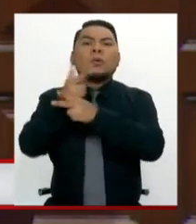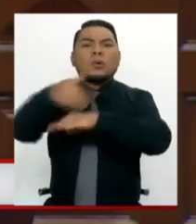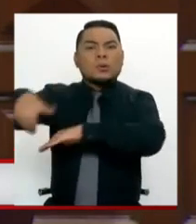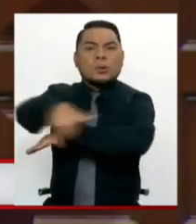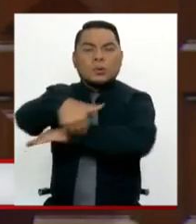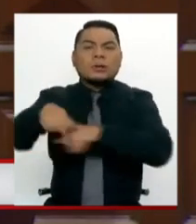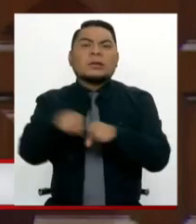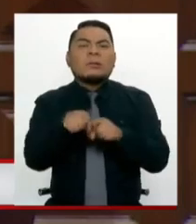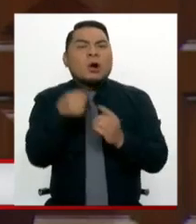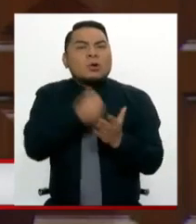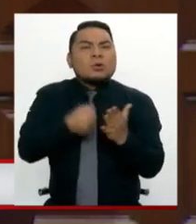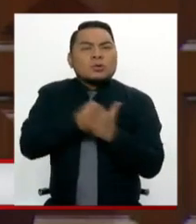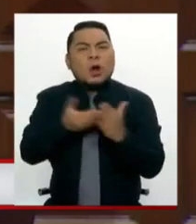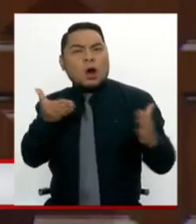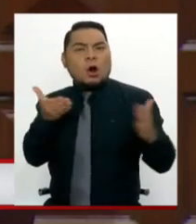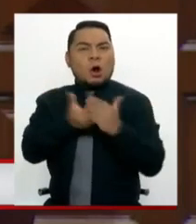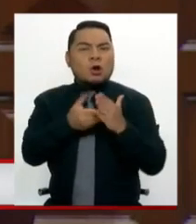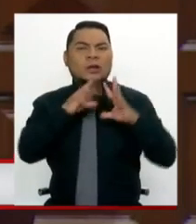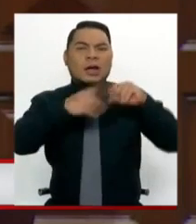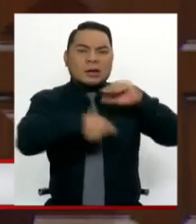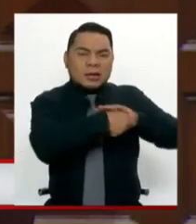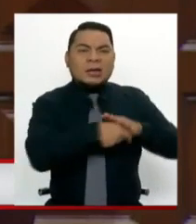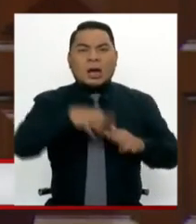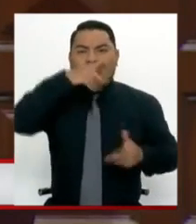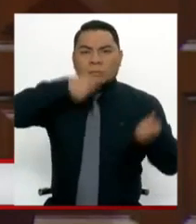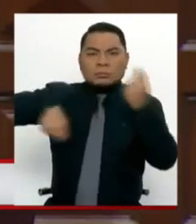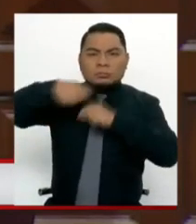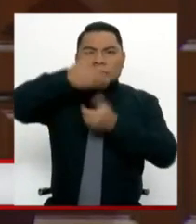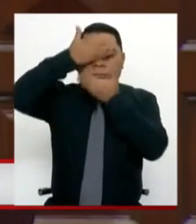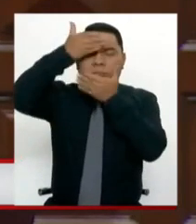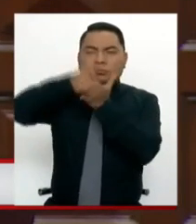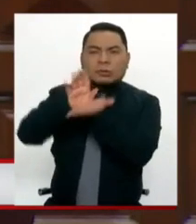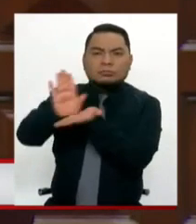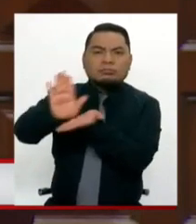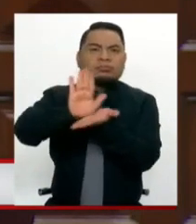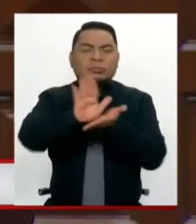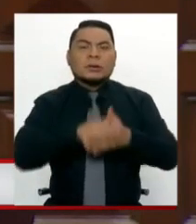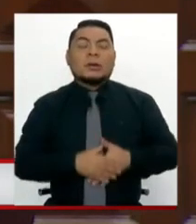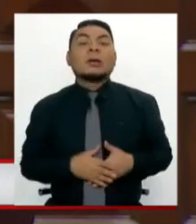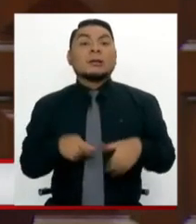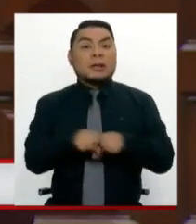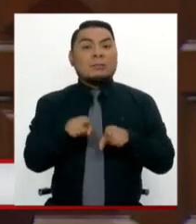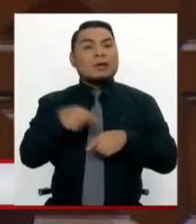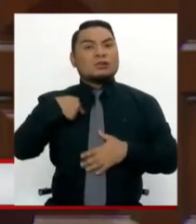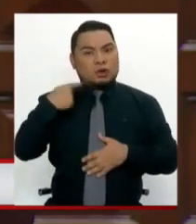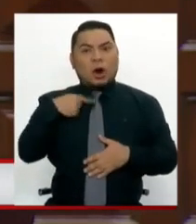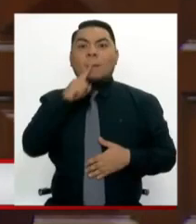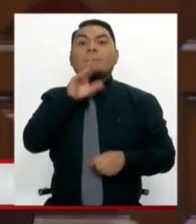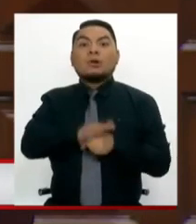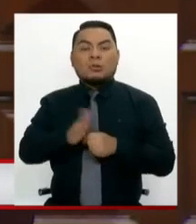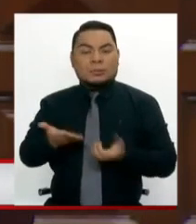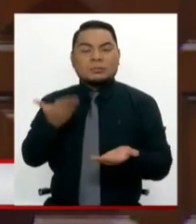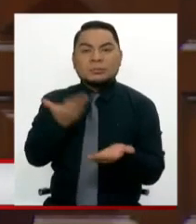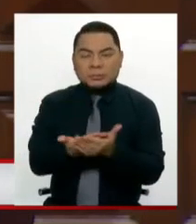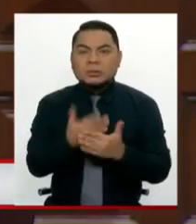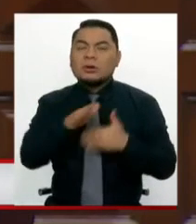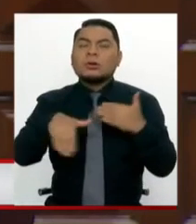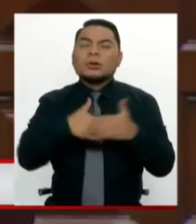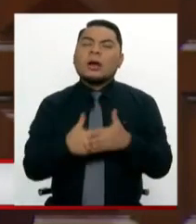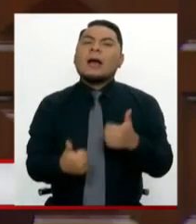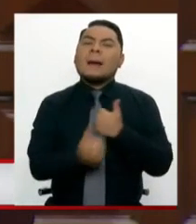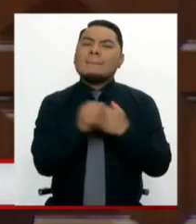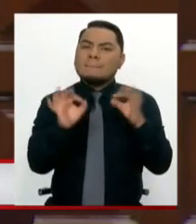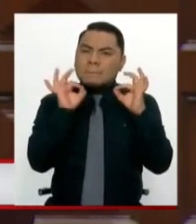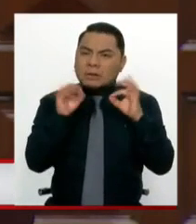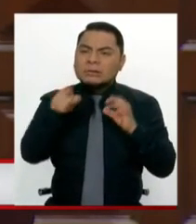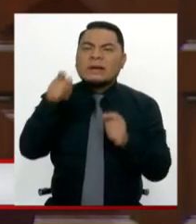lucha contra la corrupción, el narcotráfico y el terrorismo. Propusimos igualmente la gestión eficiente de riesgos